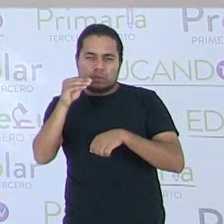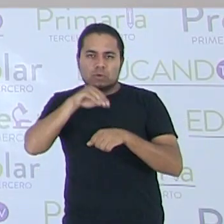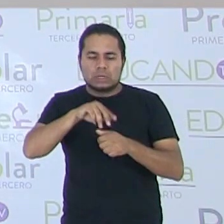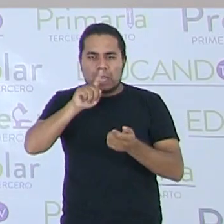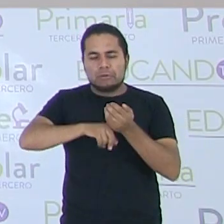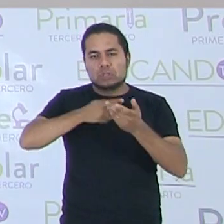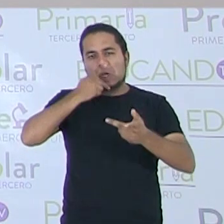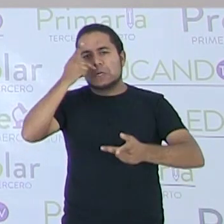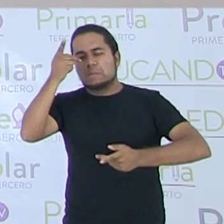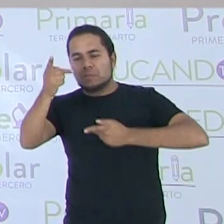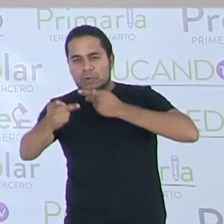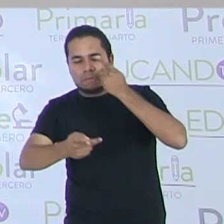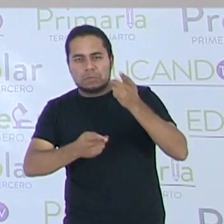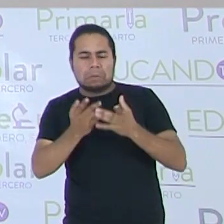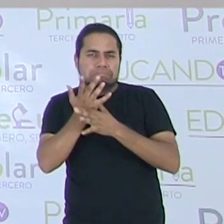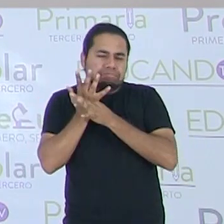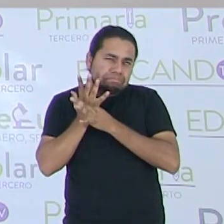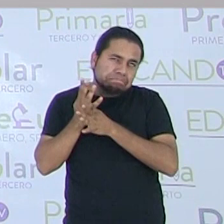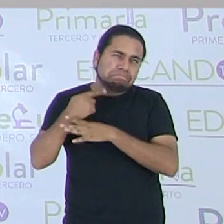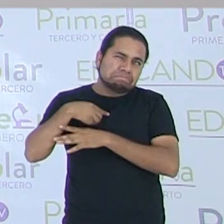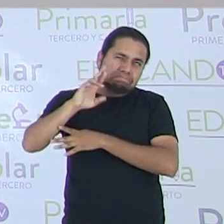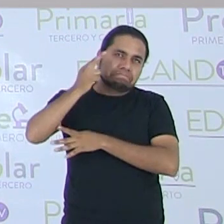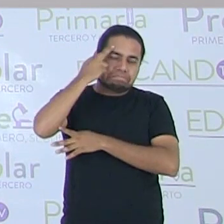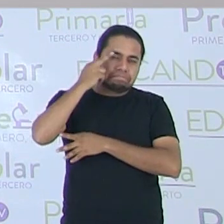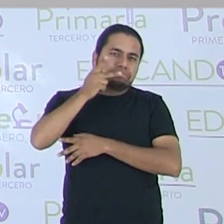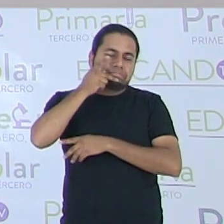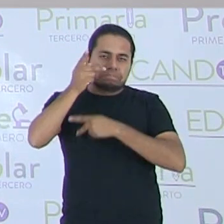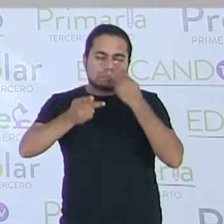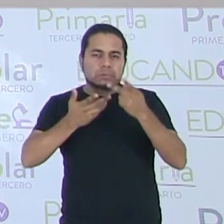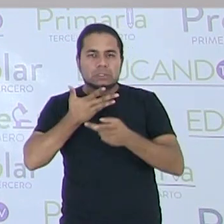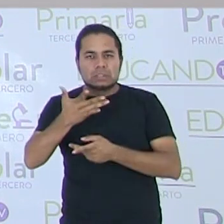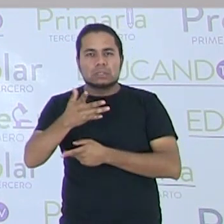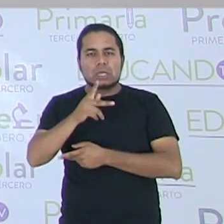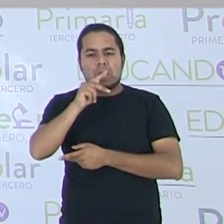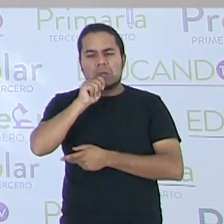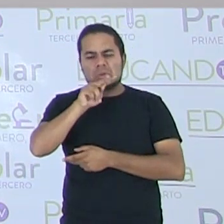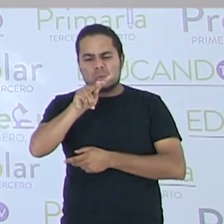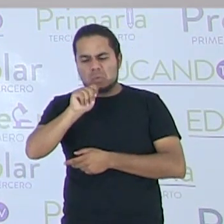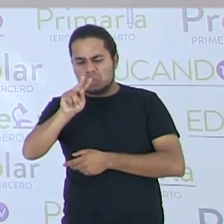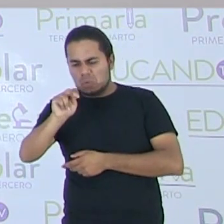poema. Por ejemplo, hay un poema que dice, tututucur,